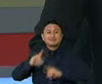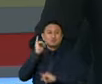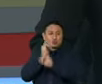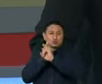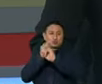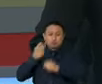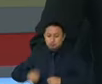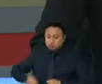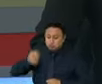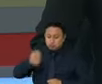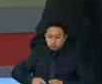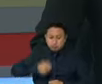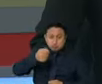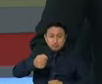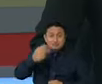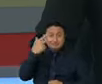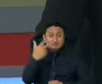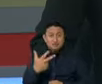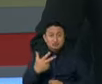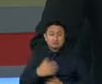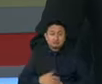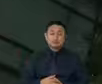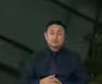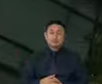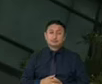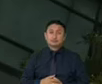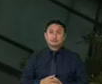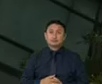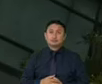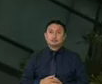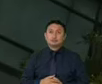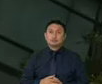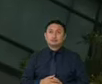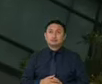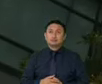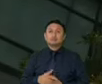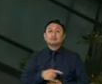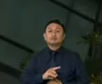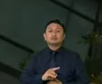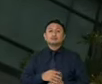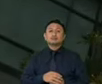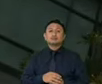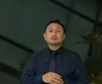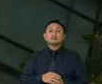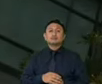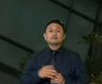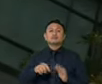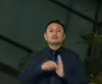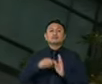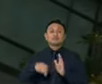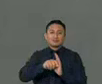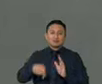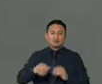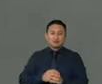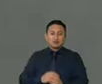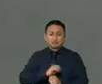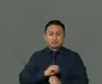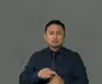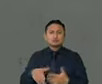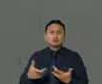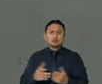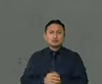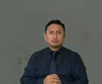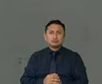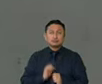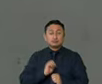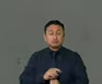ese entonces por decreto ejecutivo. La Contraloría General del Estado habría notificado con una